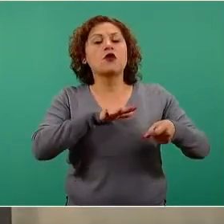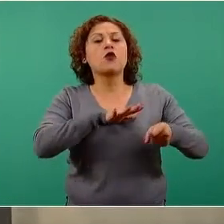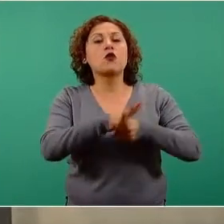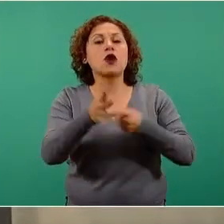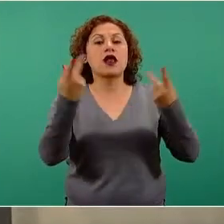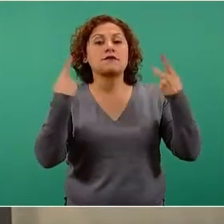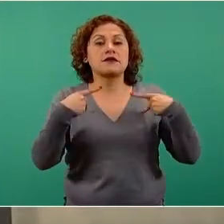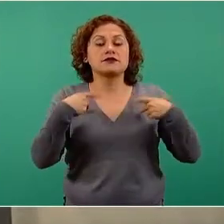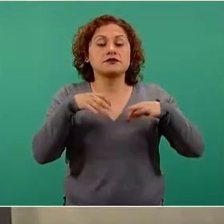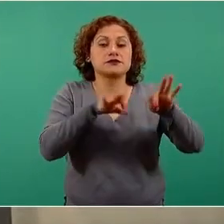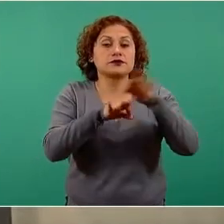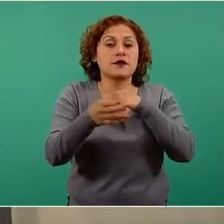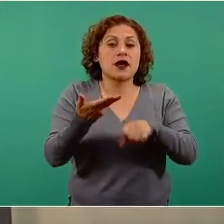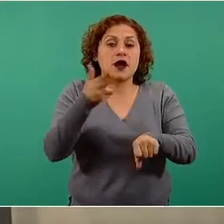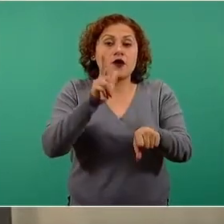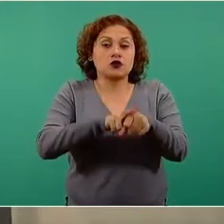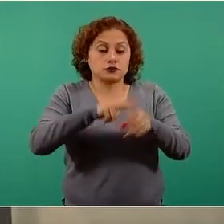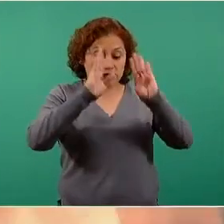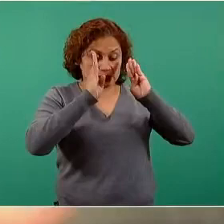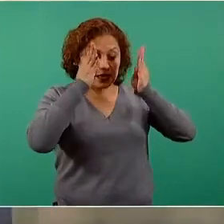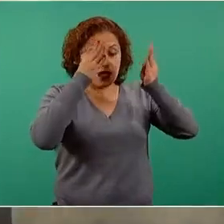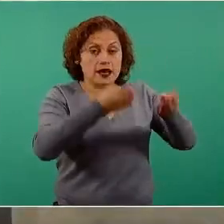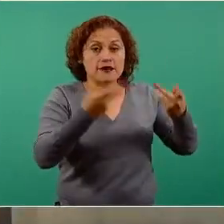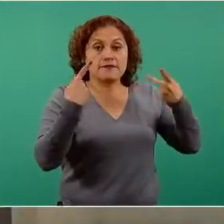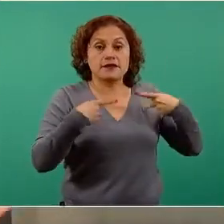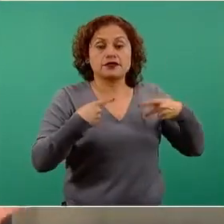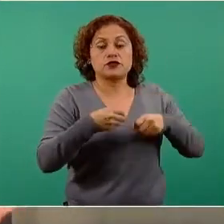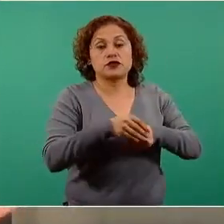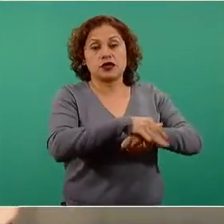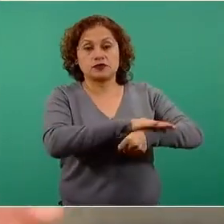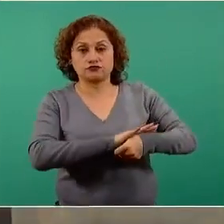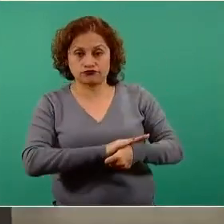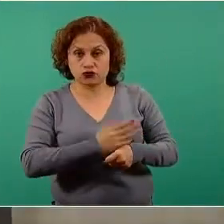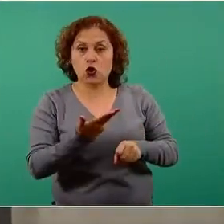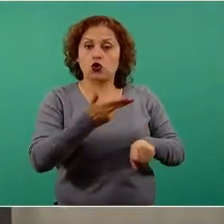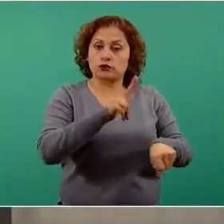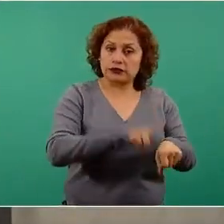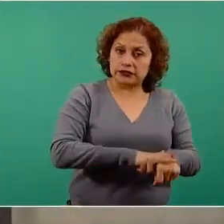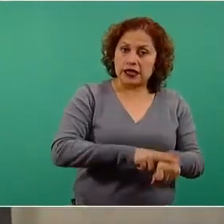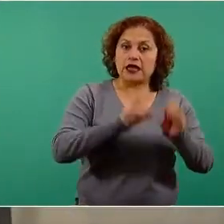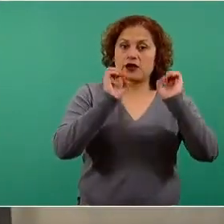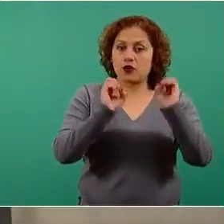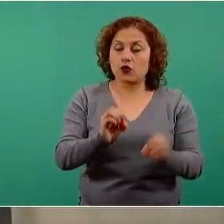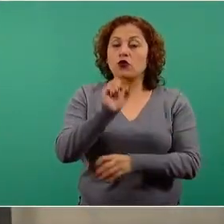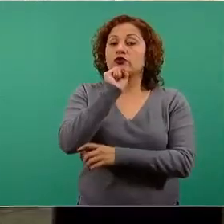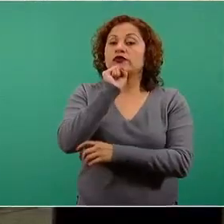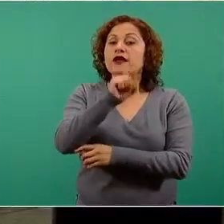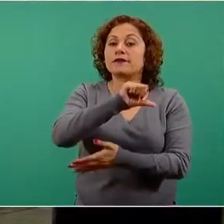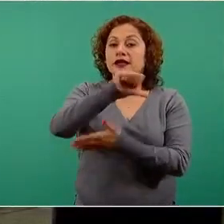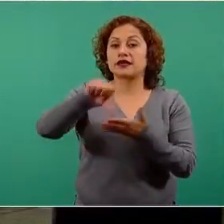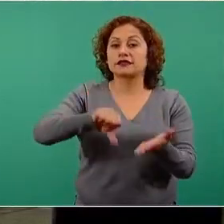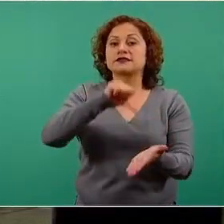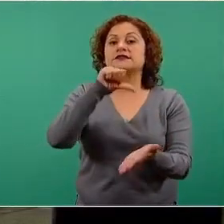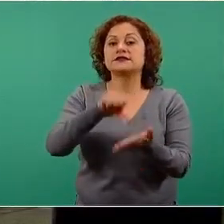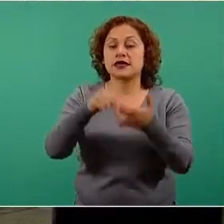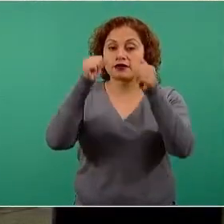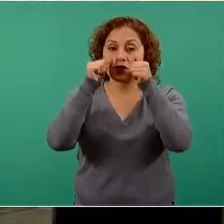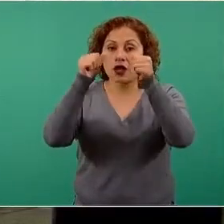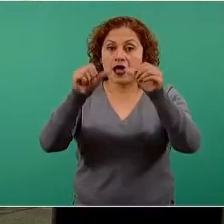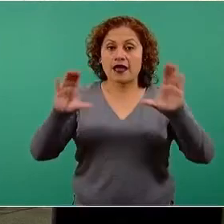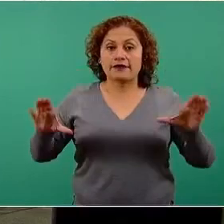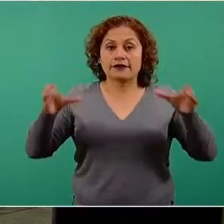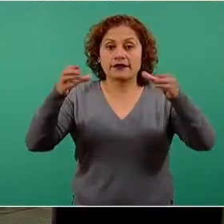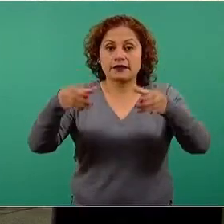en las unidades COVID designadas, tanto unidades hospitalarias como de atención comunitaria, es decir, centros de